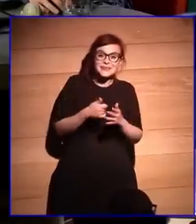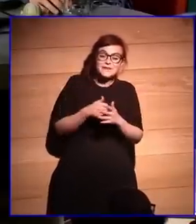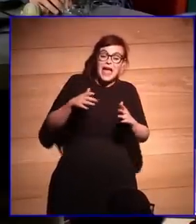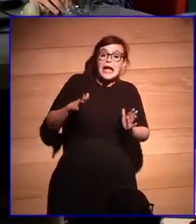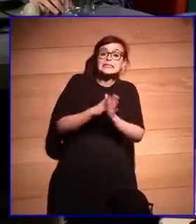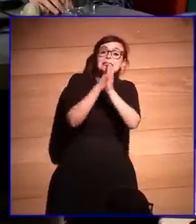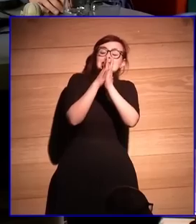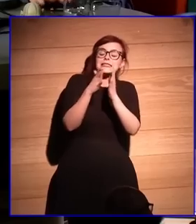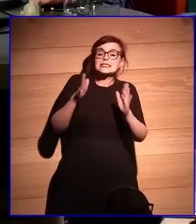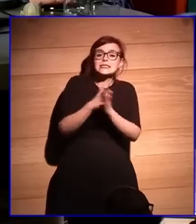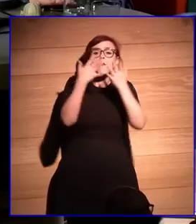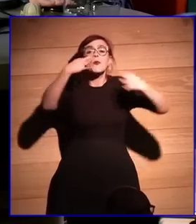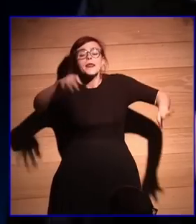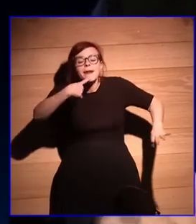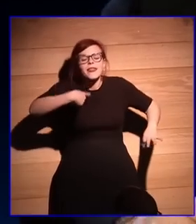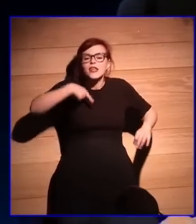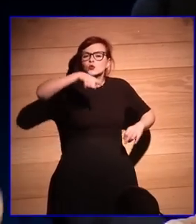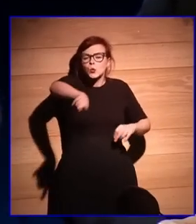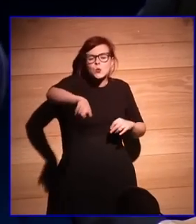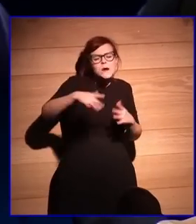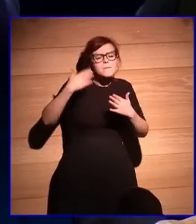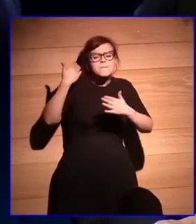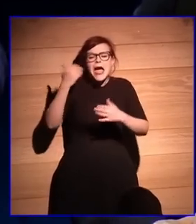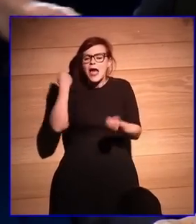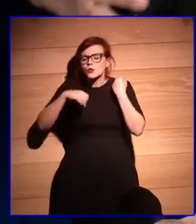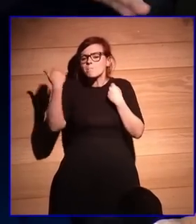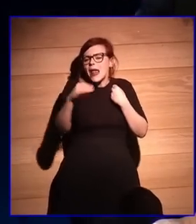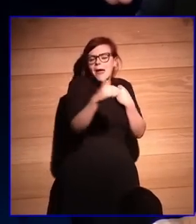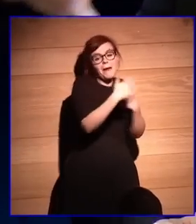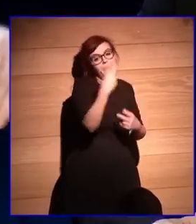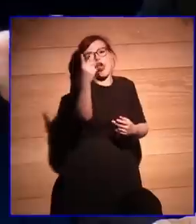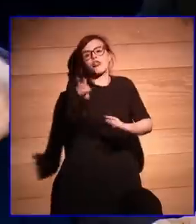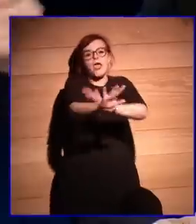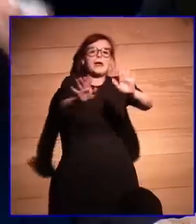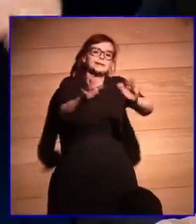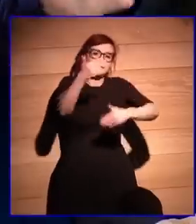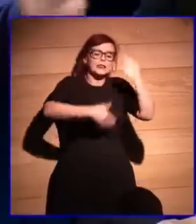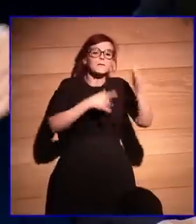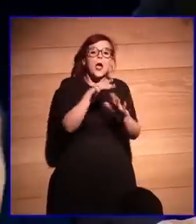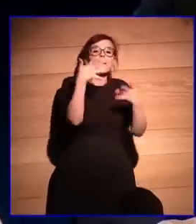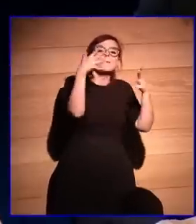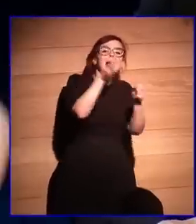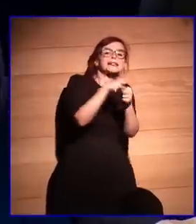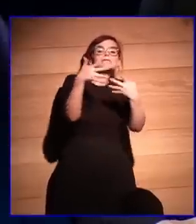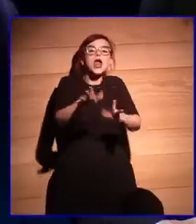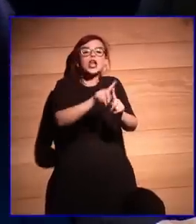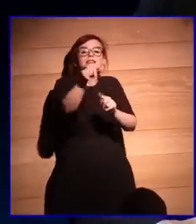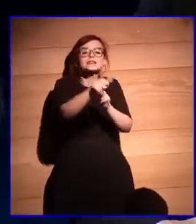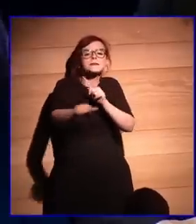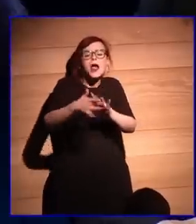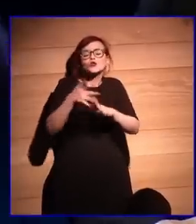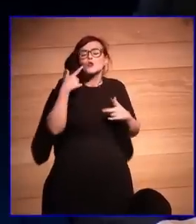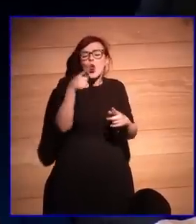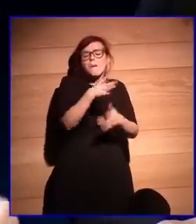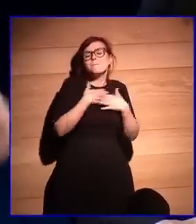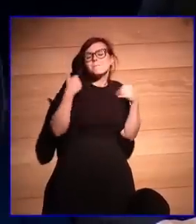Me dijera, mira, hínchate a hacer el mal, que no se... Durante dos días, tampoco mucho tiempo, dos días, martes, miércoles, la semana que viene, haz el mal